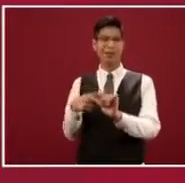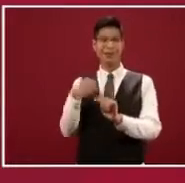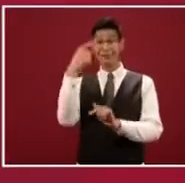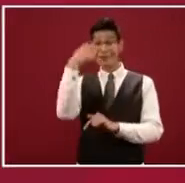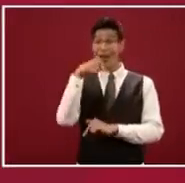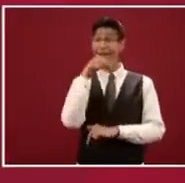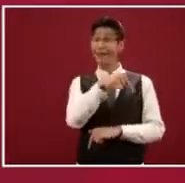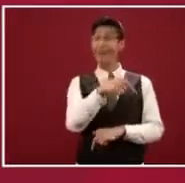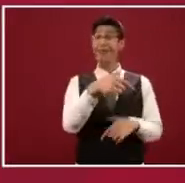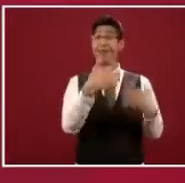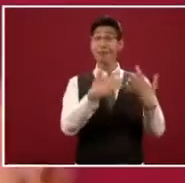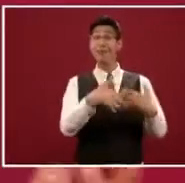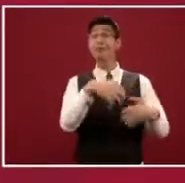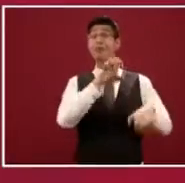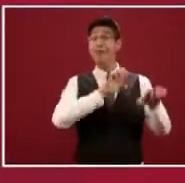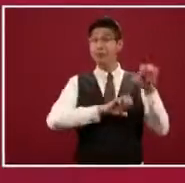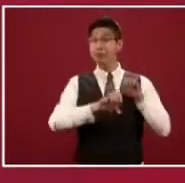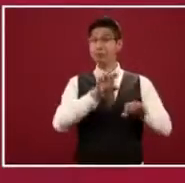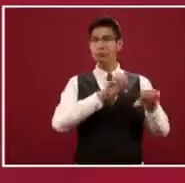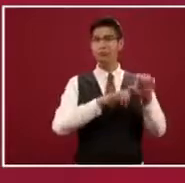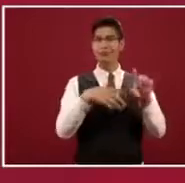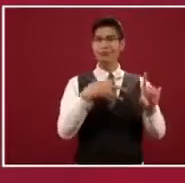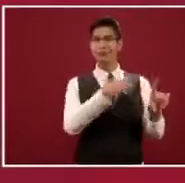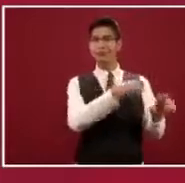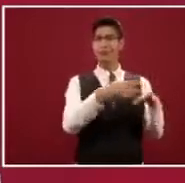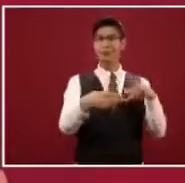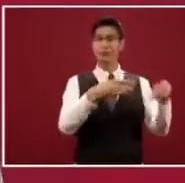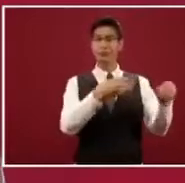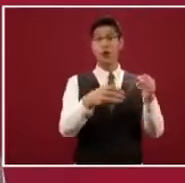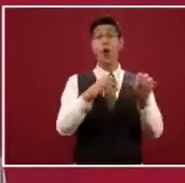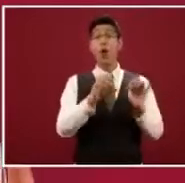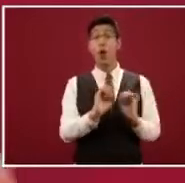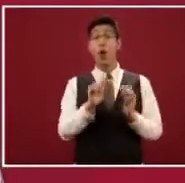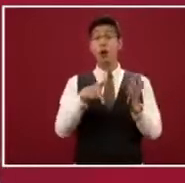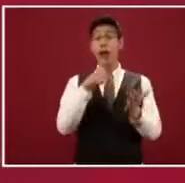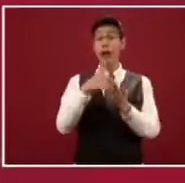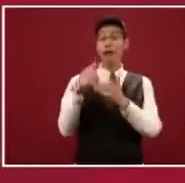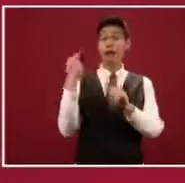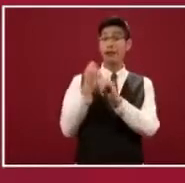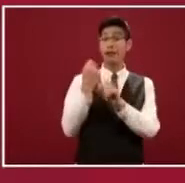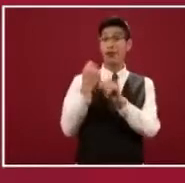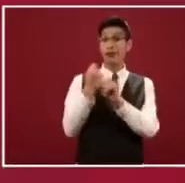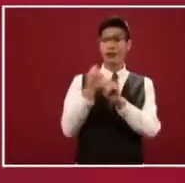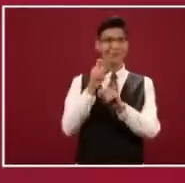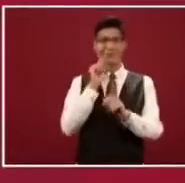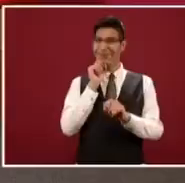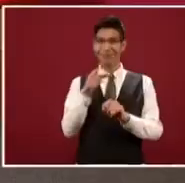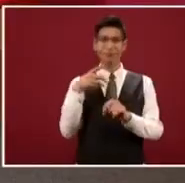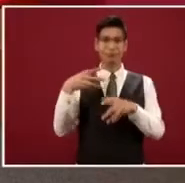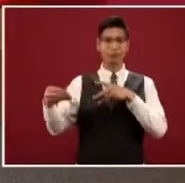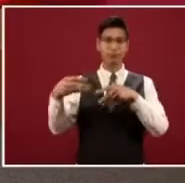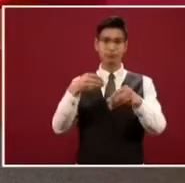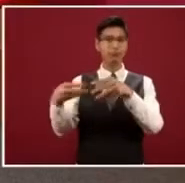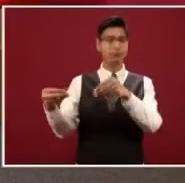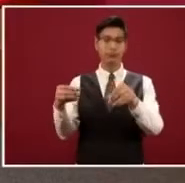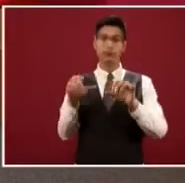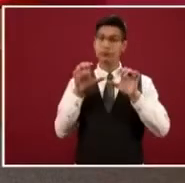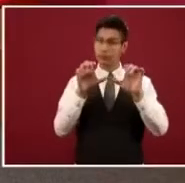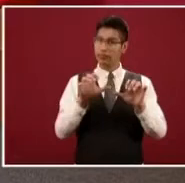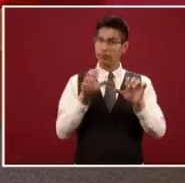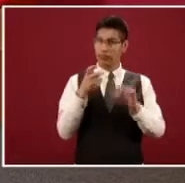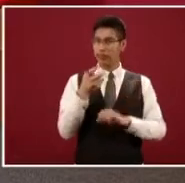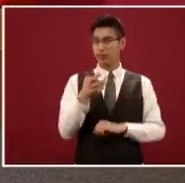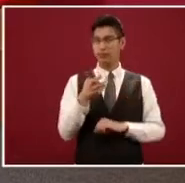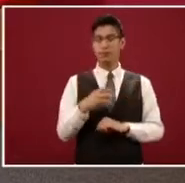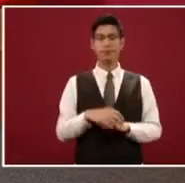trabajo, pero también el transporte de la casa al trabajo, del trabajo a la casa. Y